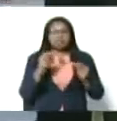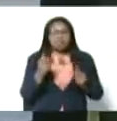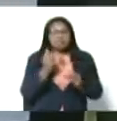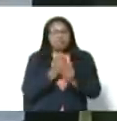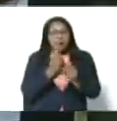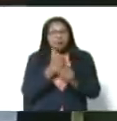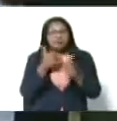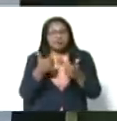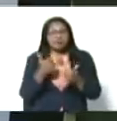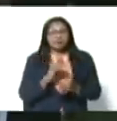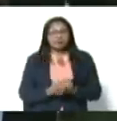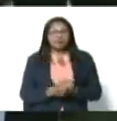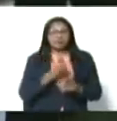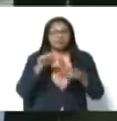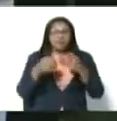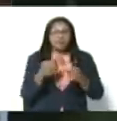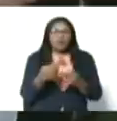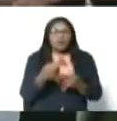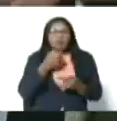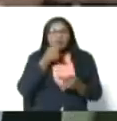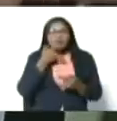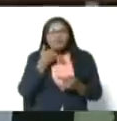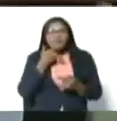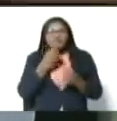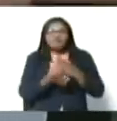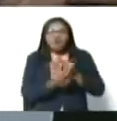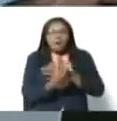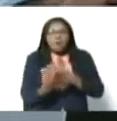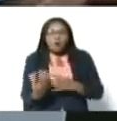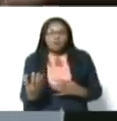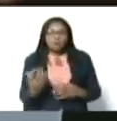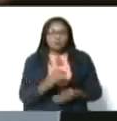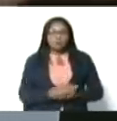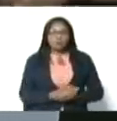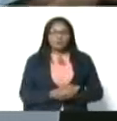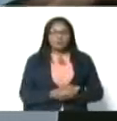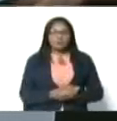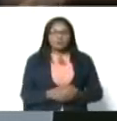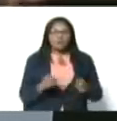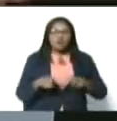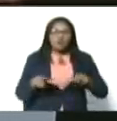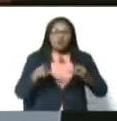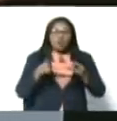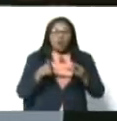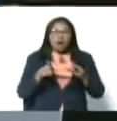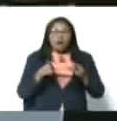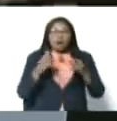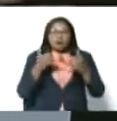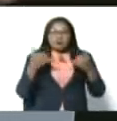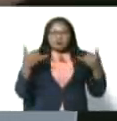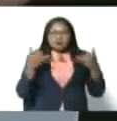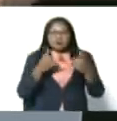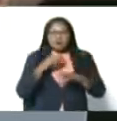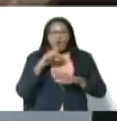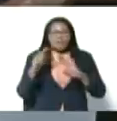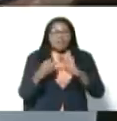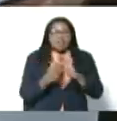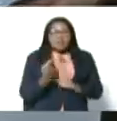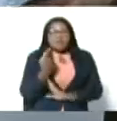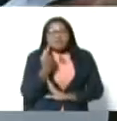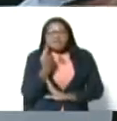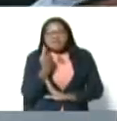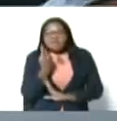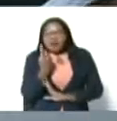Y esta es la estación Bellomonte. El andén, este andén y esta vía está completada, pero